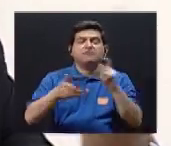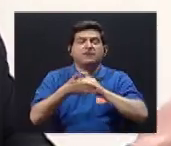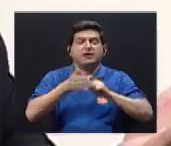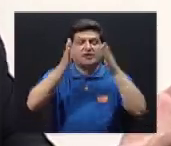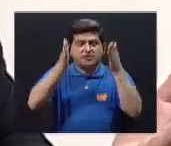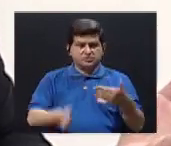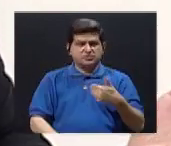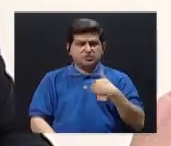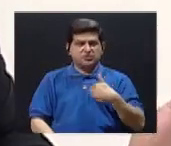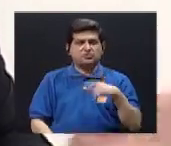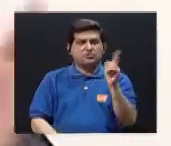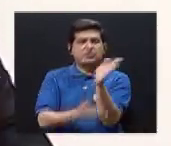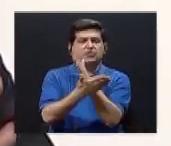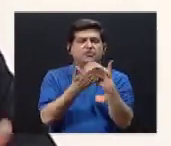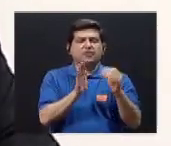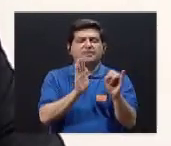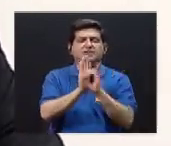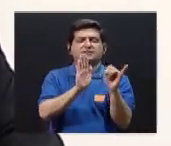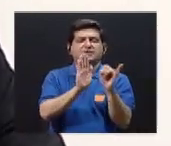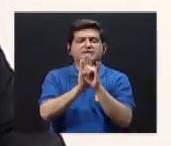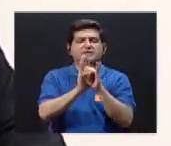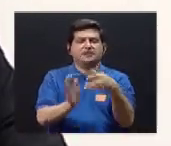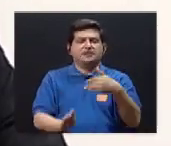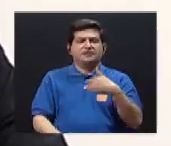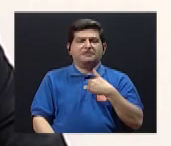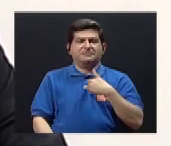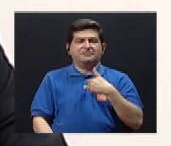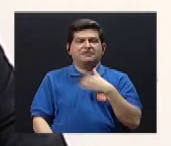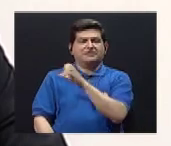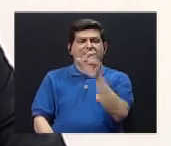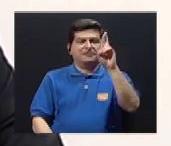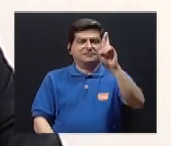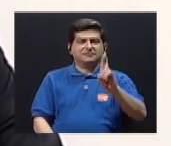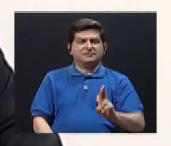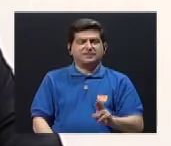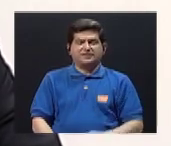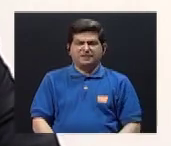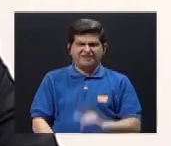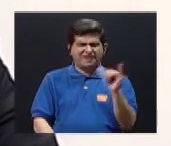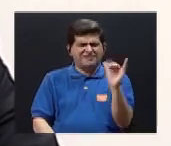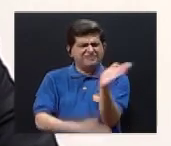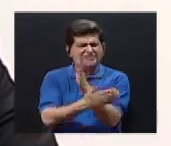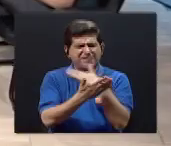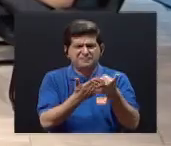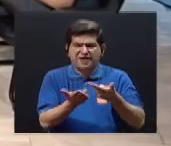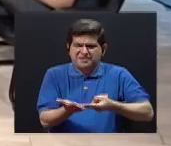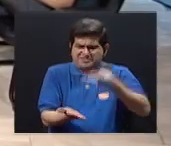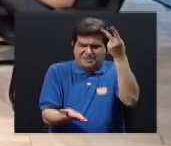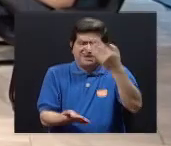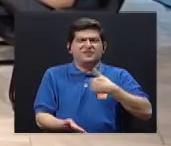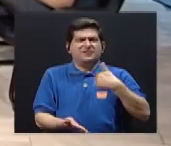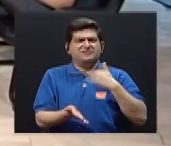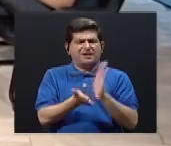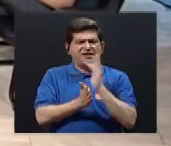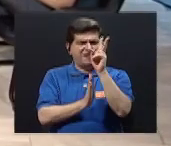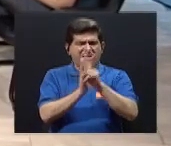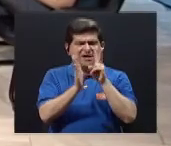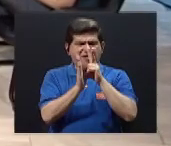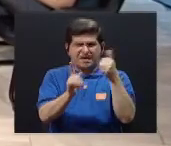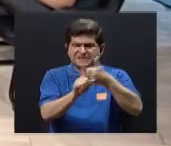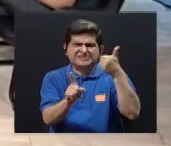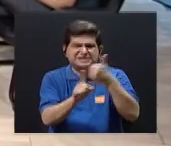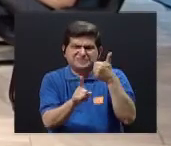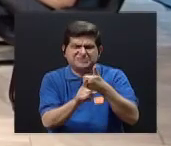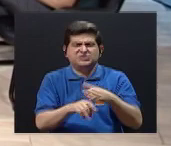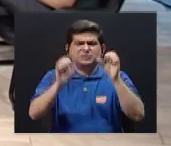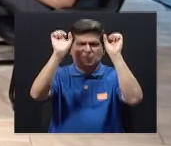sí. de los autores sobre una parte de la idiosincrasia de Costa Rica. Yo creo que también es parte de la riqueza del documental, del uh-huh. género